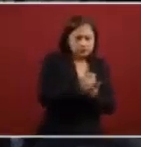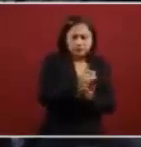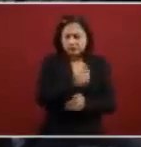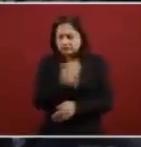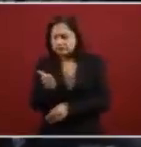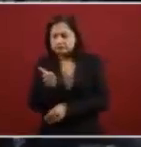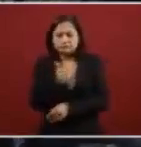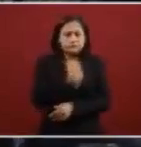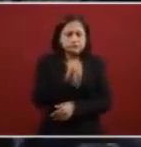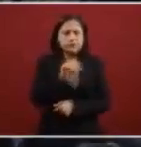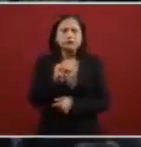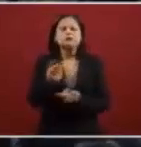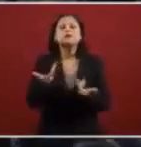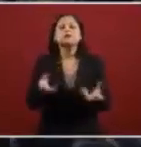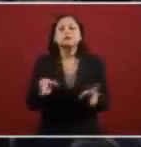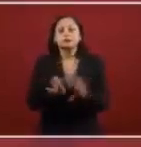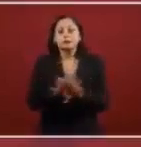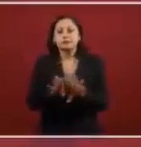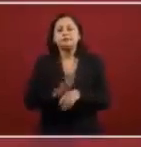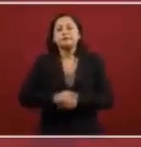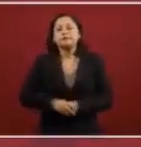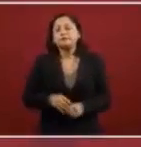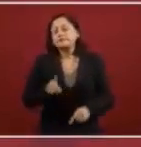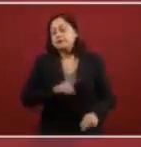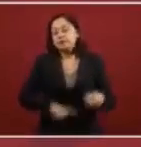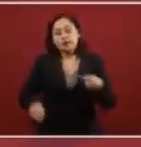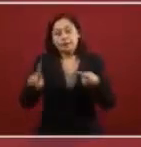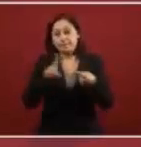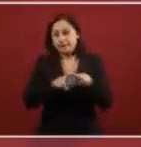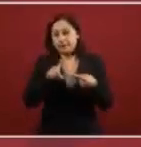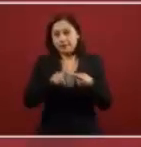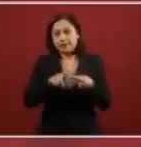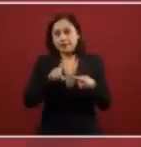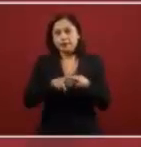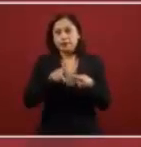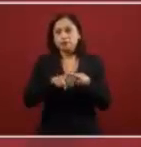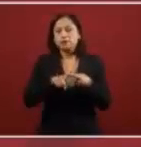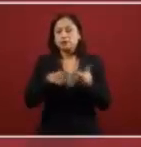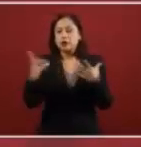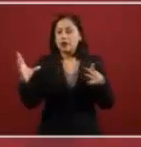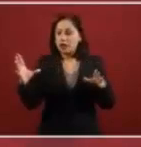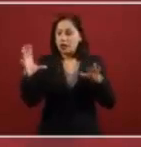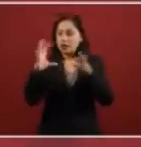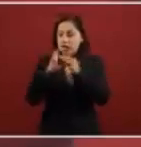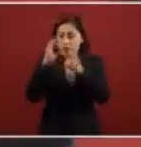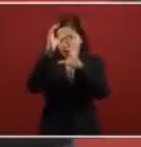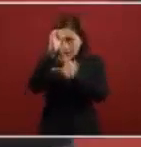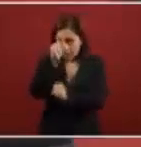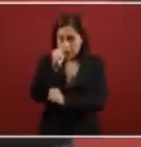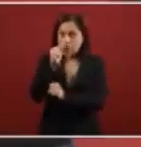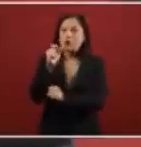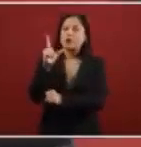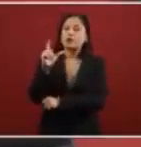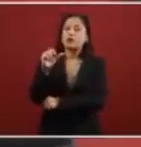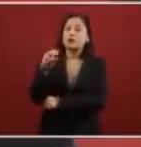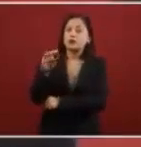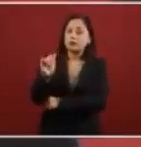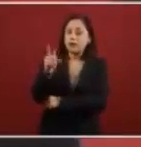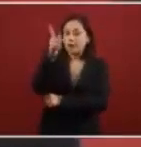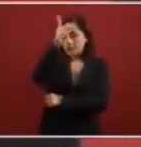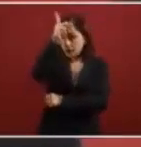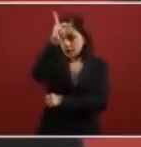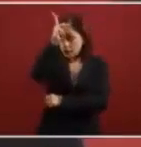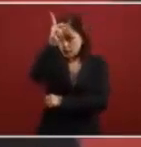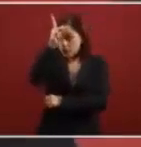en primer lugar la ruta que se eligió fue a través de lima perú se pidió autorización del gobierno de ese país